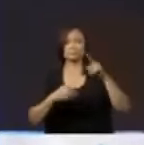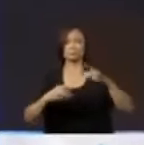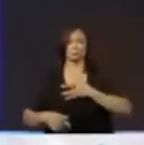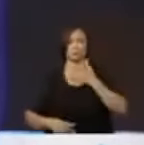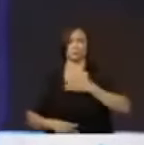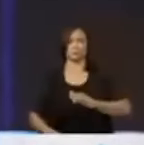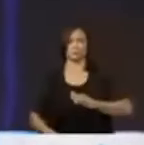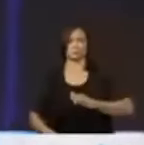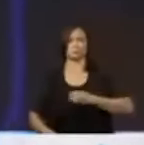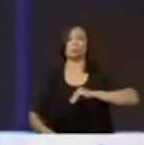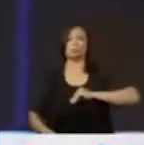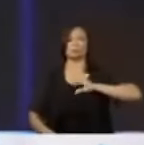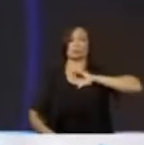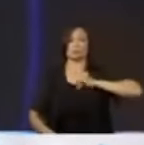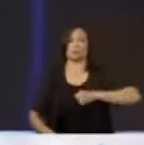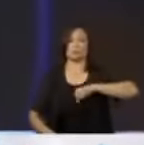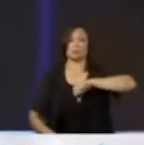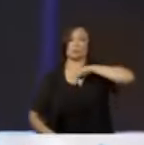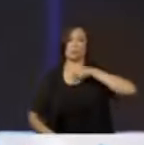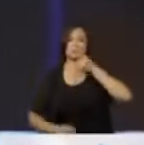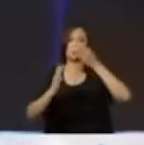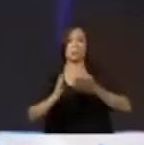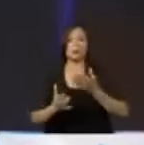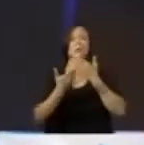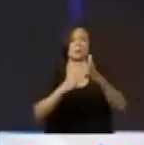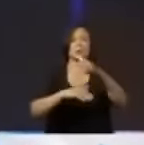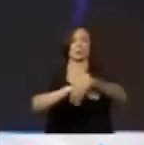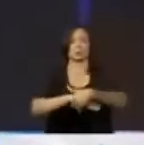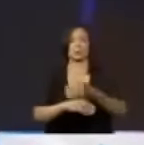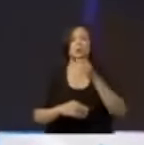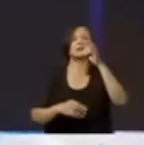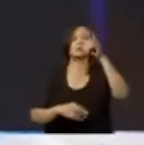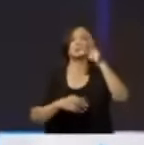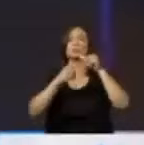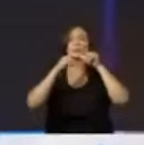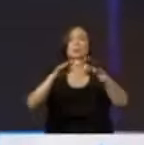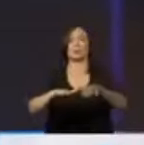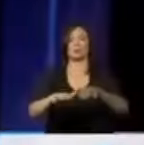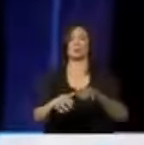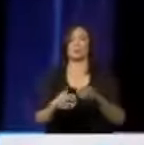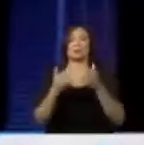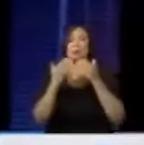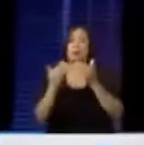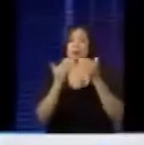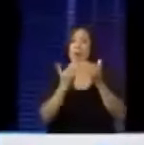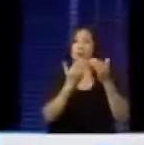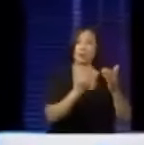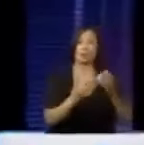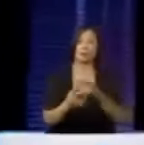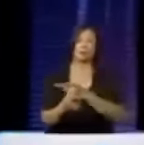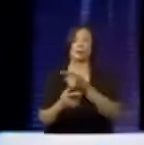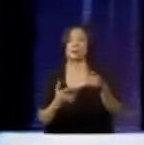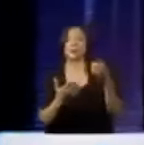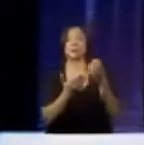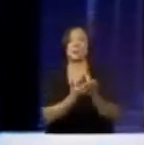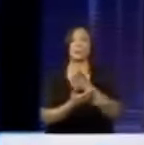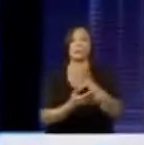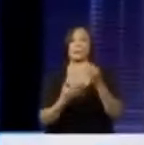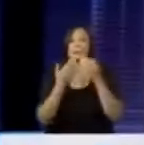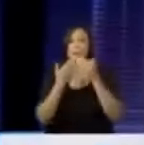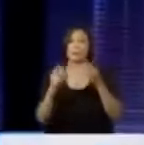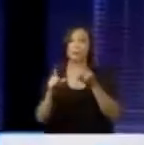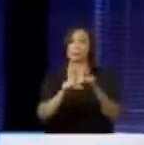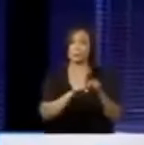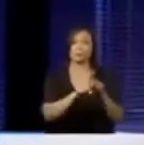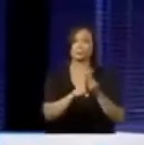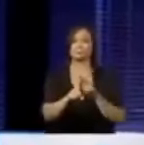hace sentir orgullosos de ser dominicanos. Buenas noches. Gracias. Dios los bendiga. Gracias, muchísimas gracias. Aprovecho para darle